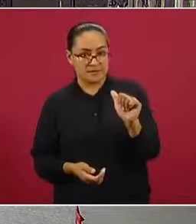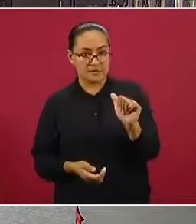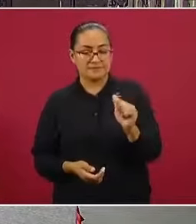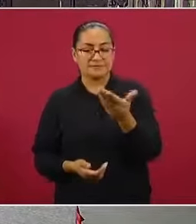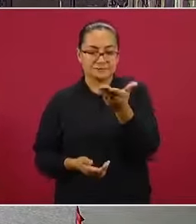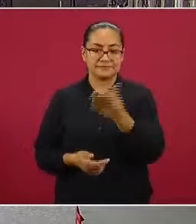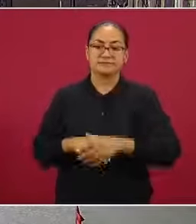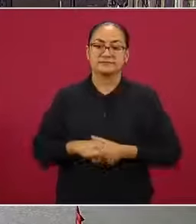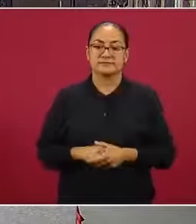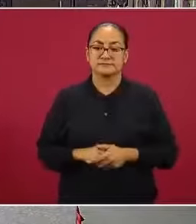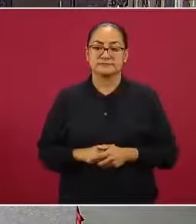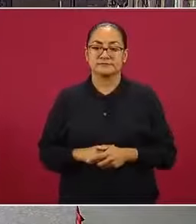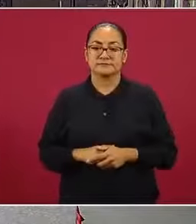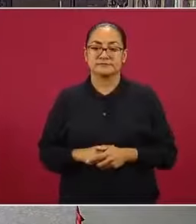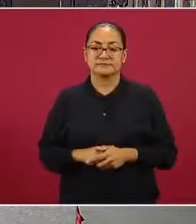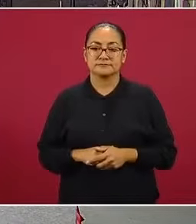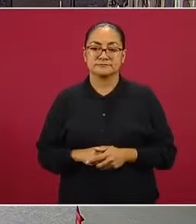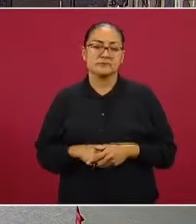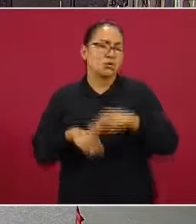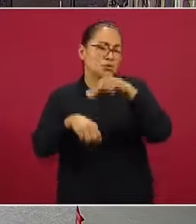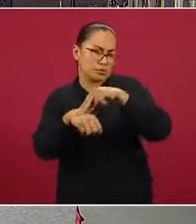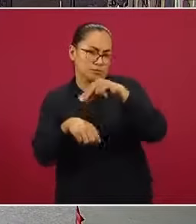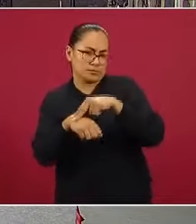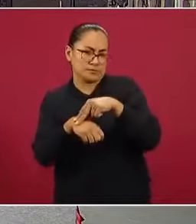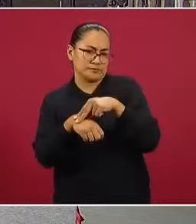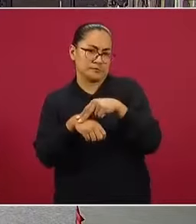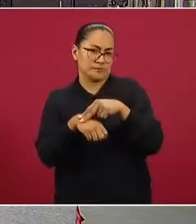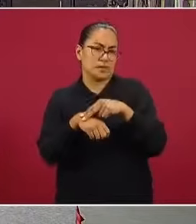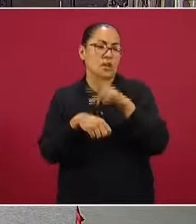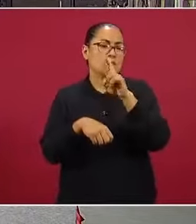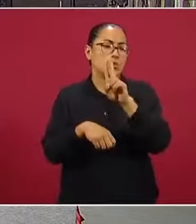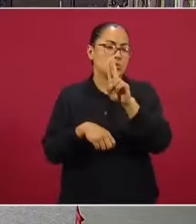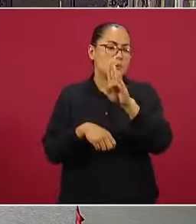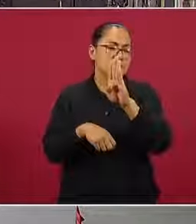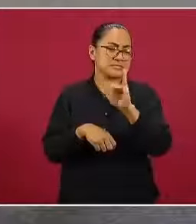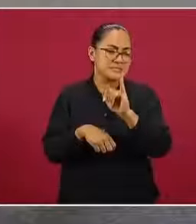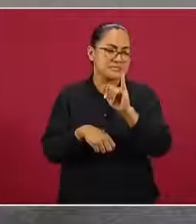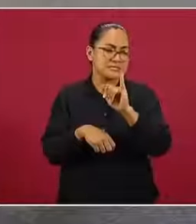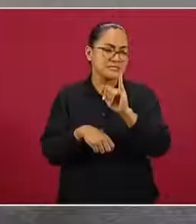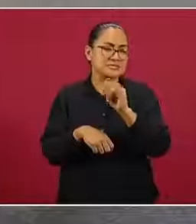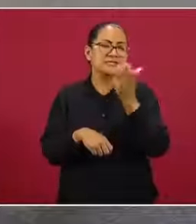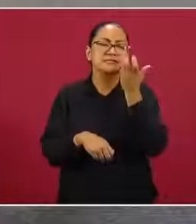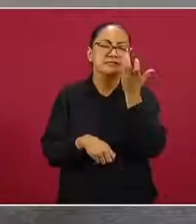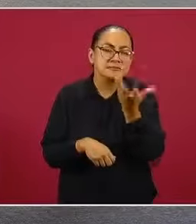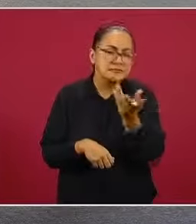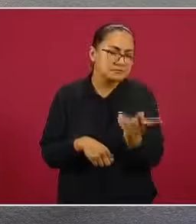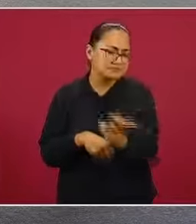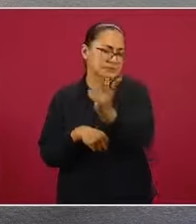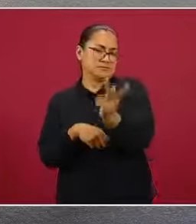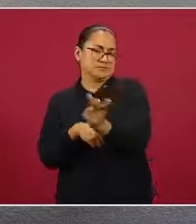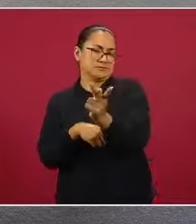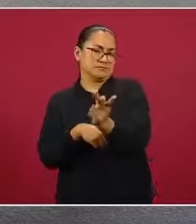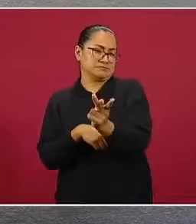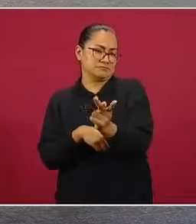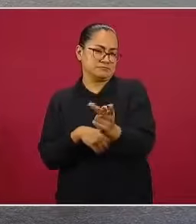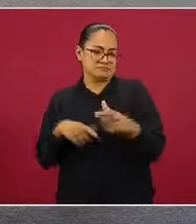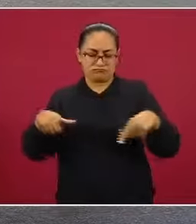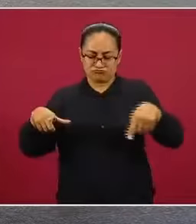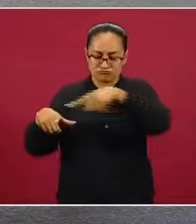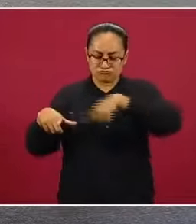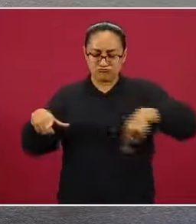Doctor Ruy, le tengo dos preguntas. Quisiera saber si el plato del buen comer sigue siendo una herramienta útil o ustedes van a pensar